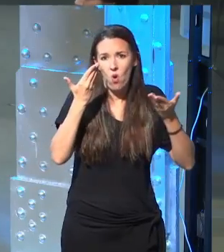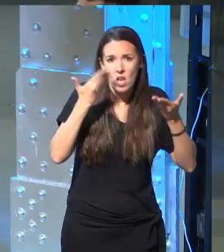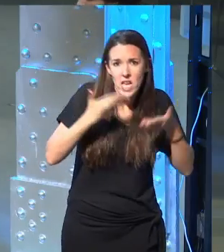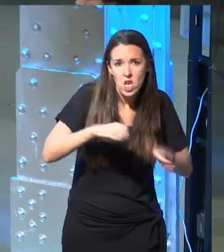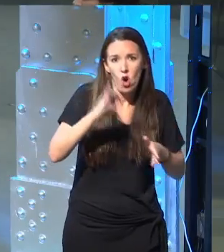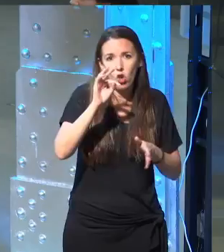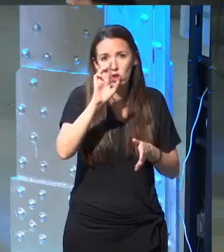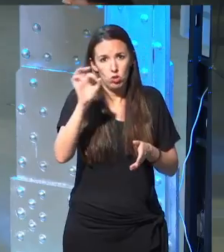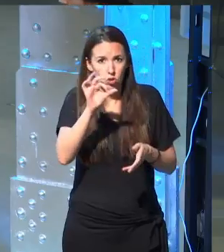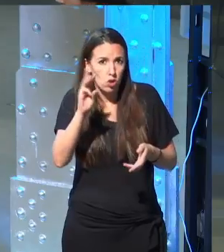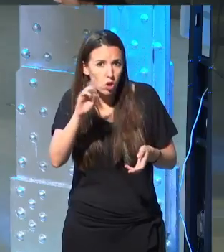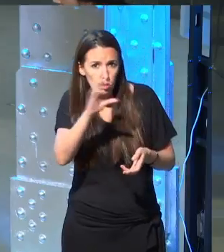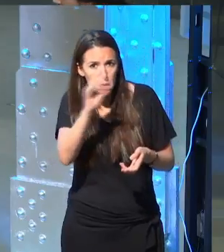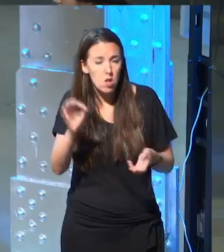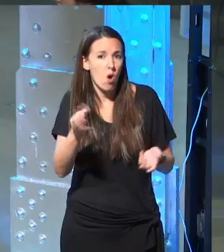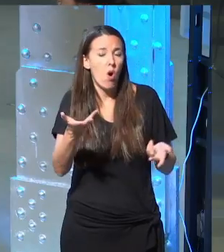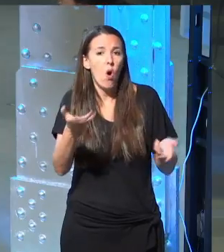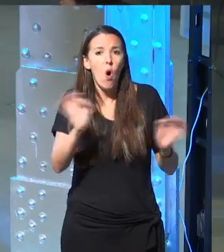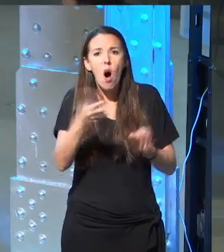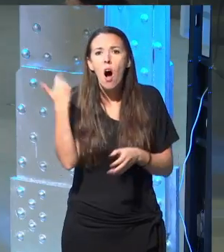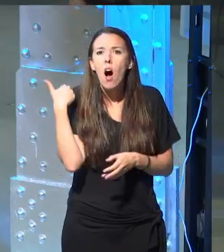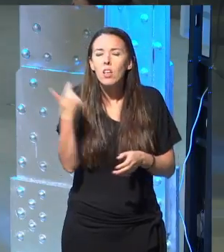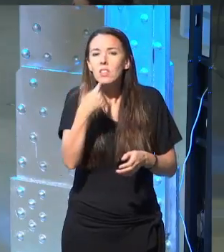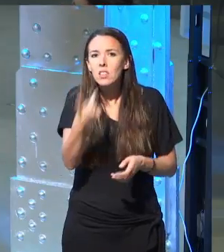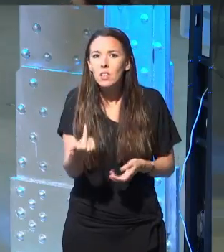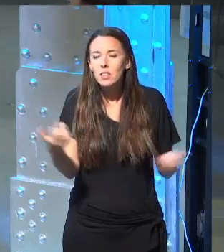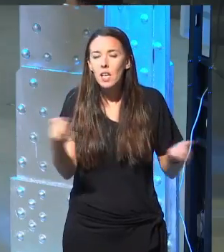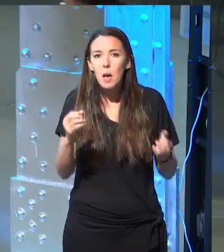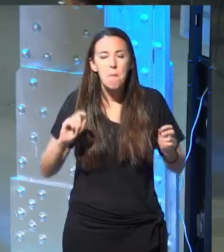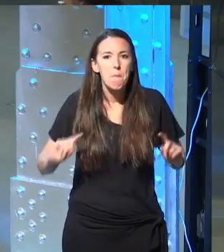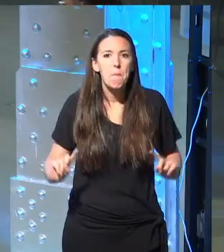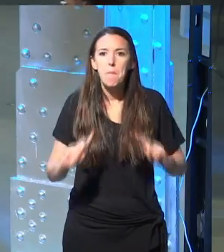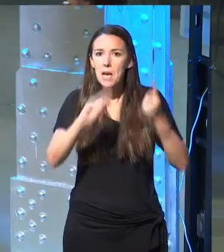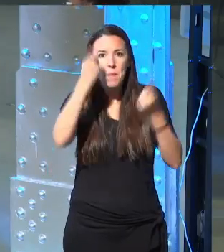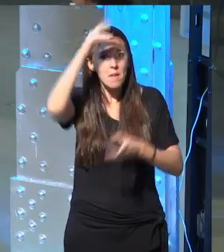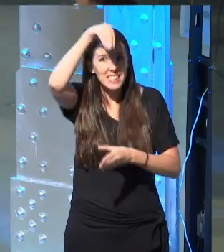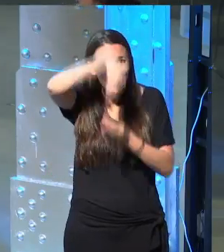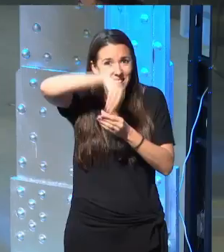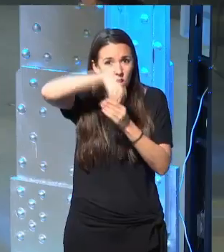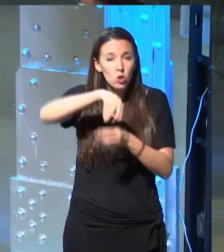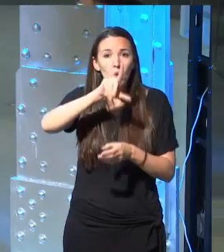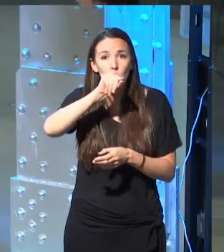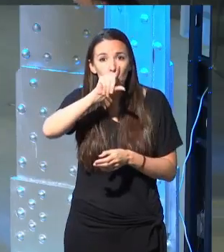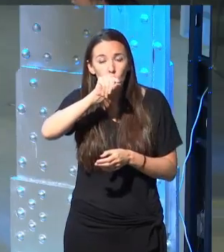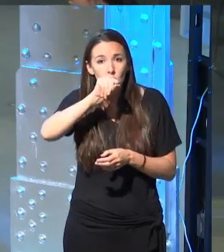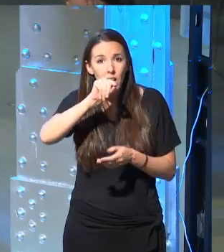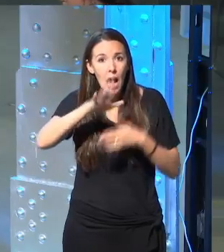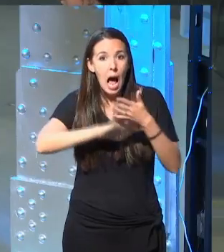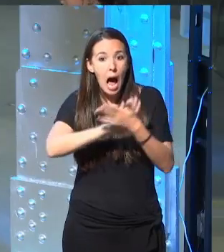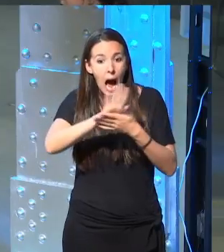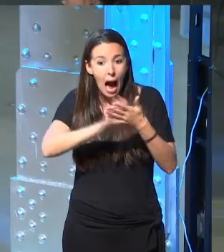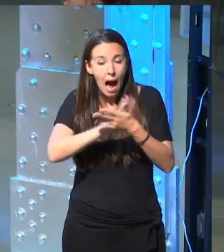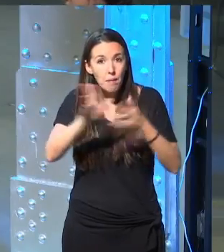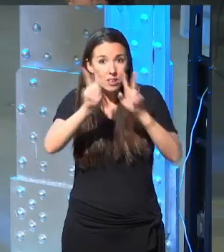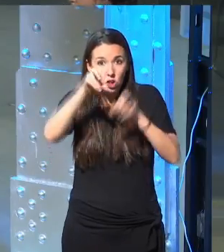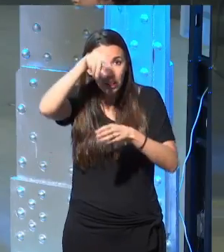etcétera. Pero apuntabas tú antes que es el primero que ocurre dentro de Twitter sobre una narración que sucede